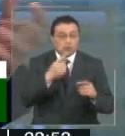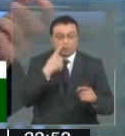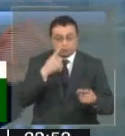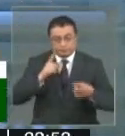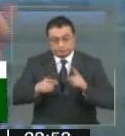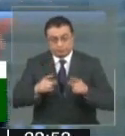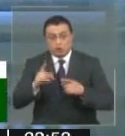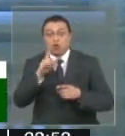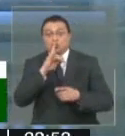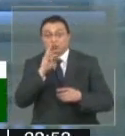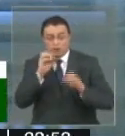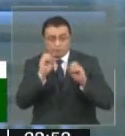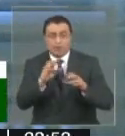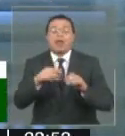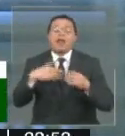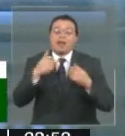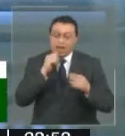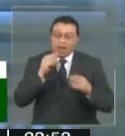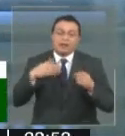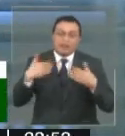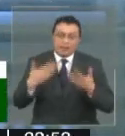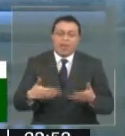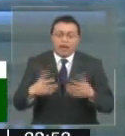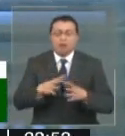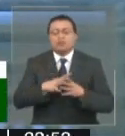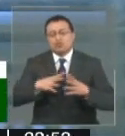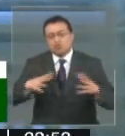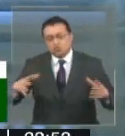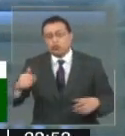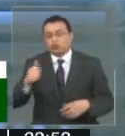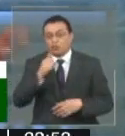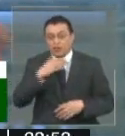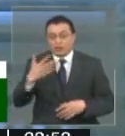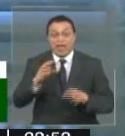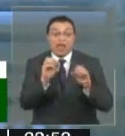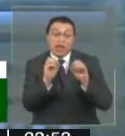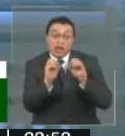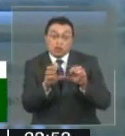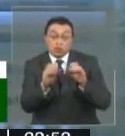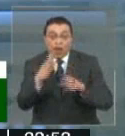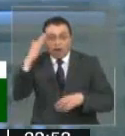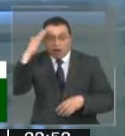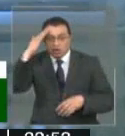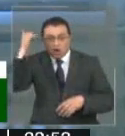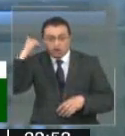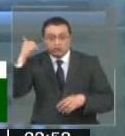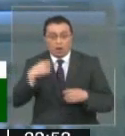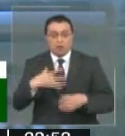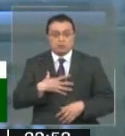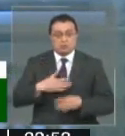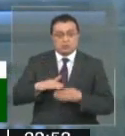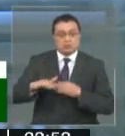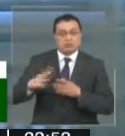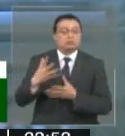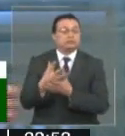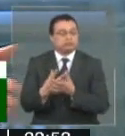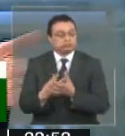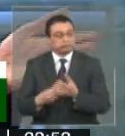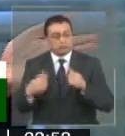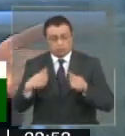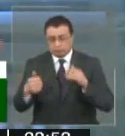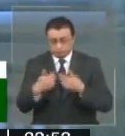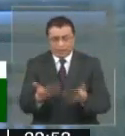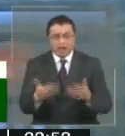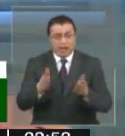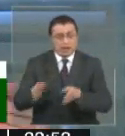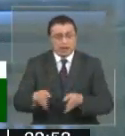turístico, o sea, hay que generar mucho todavía, por lo mismo, educar, concientizar para perder el susto y educar para entregarles